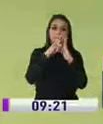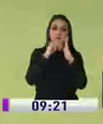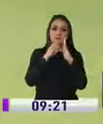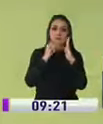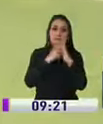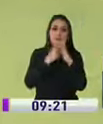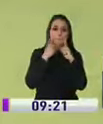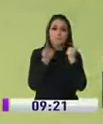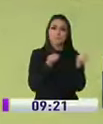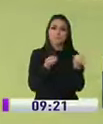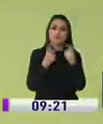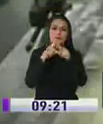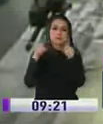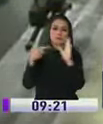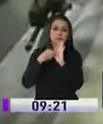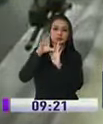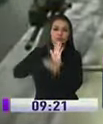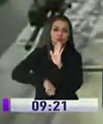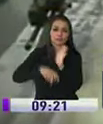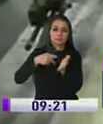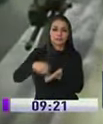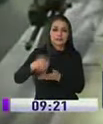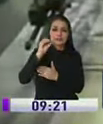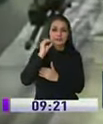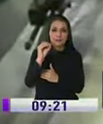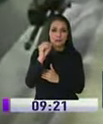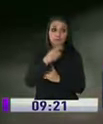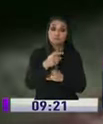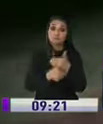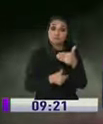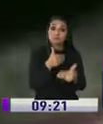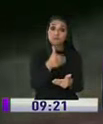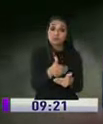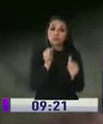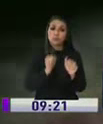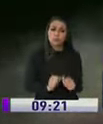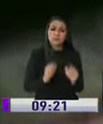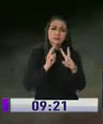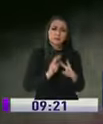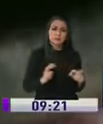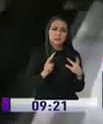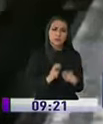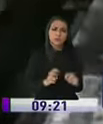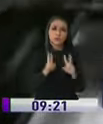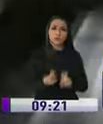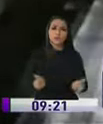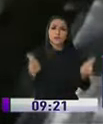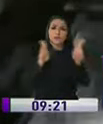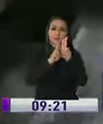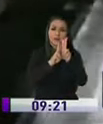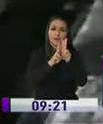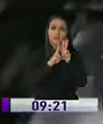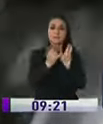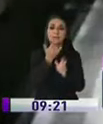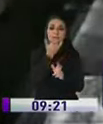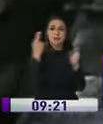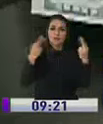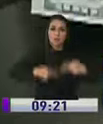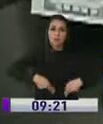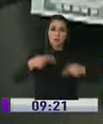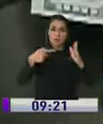Institución para el Control de las Offshore. La fiscal Moreno indicó que este procedimiento podría ingresar a ser investigado por la Unidad de Delitos Tributarios y Aduaneros, que